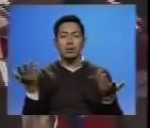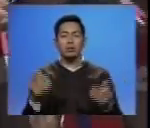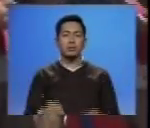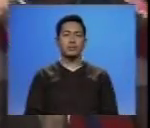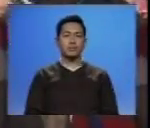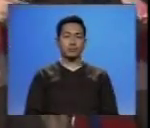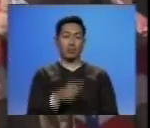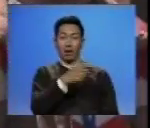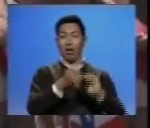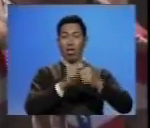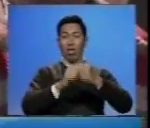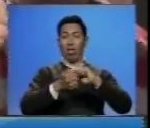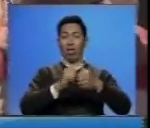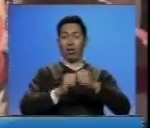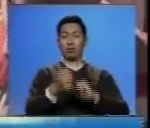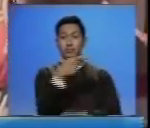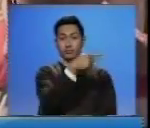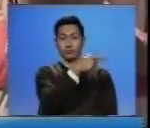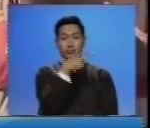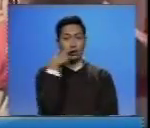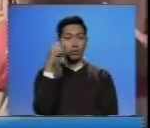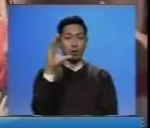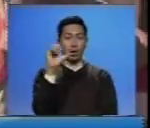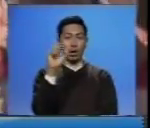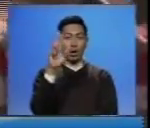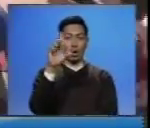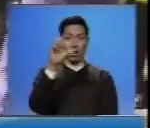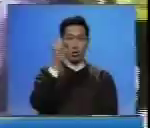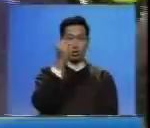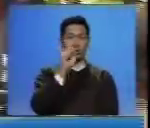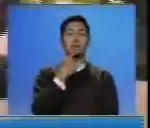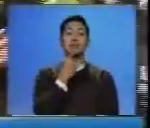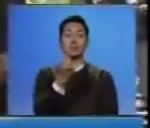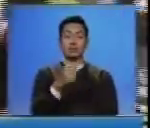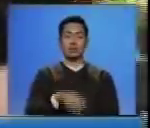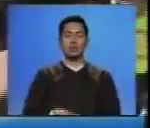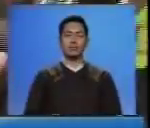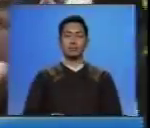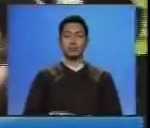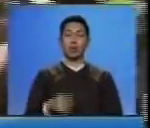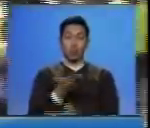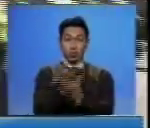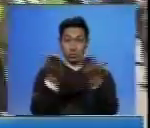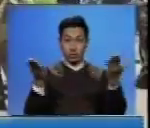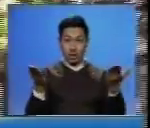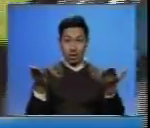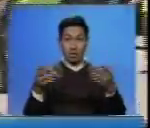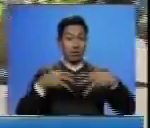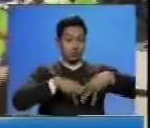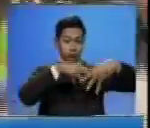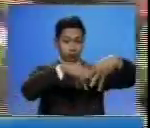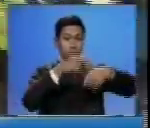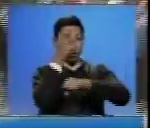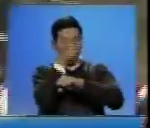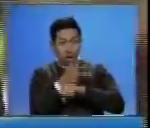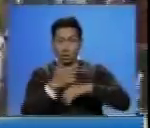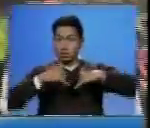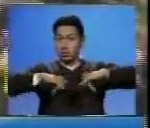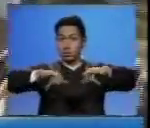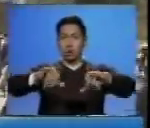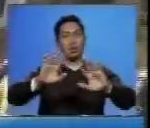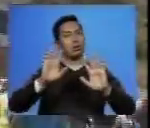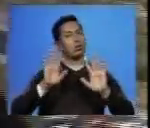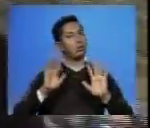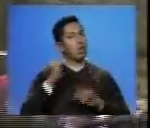Mientras esto sucedía, Carlos Pérez con altavoz mencionó que si el equipo periodístico de Ecuador TV sigue a la movilización, se aplicará la